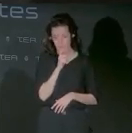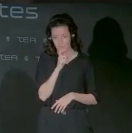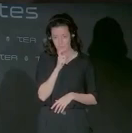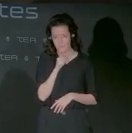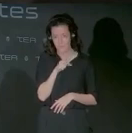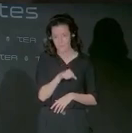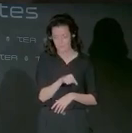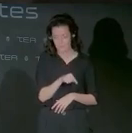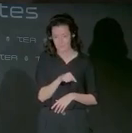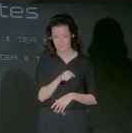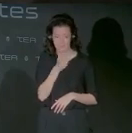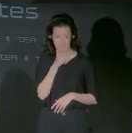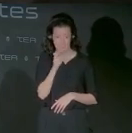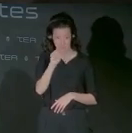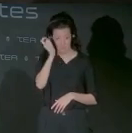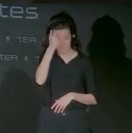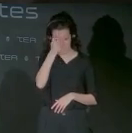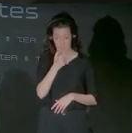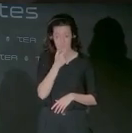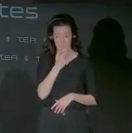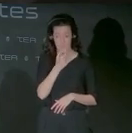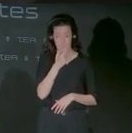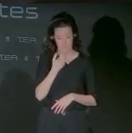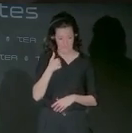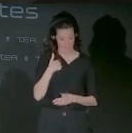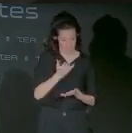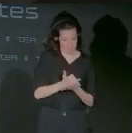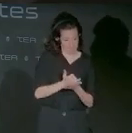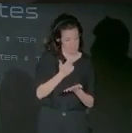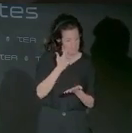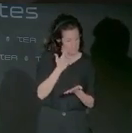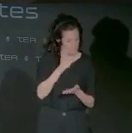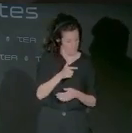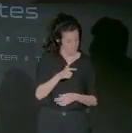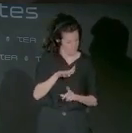creando como para poder ensayar estas situaciones, ayuden